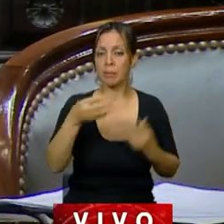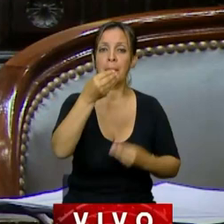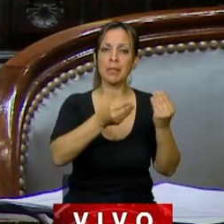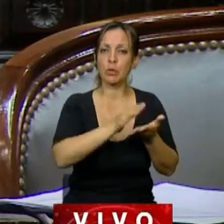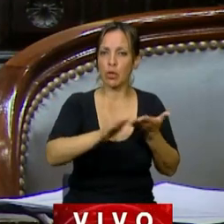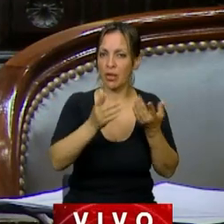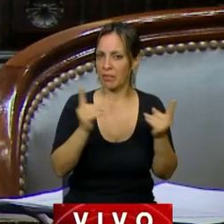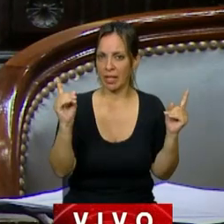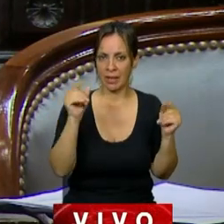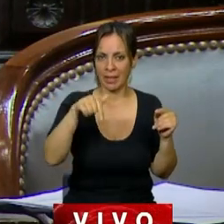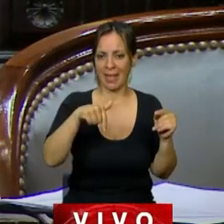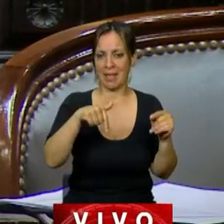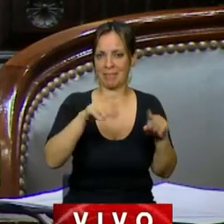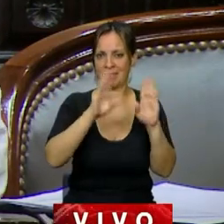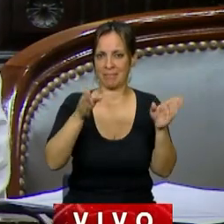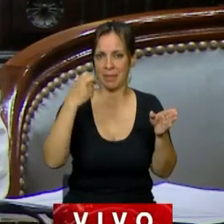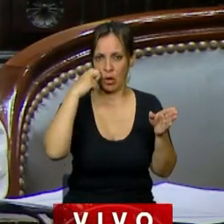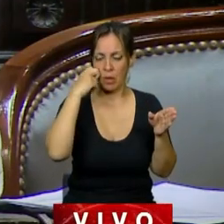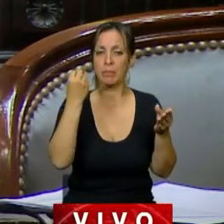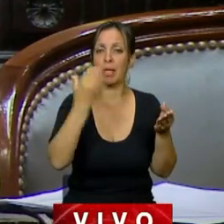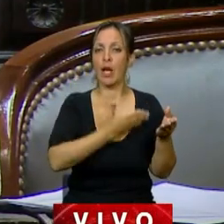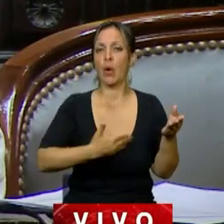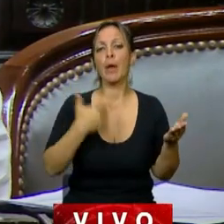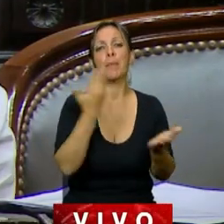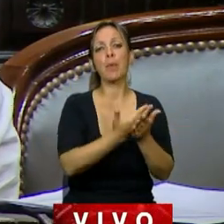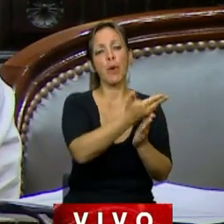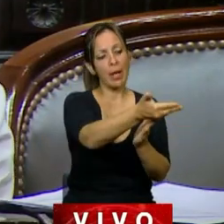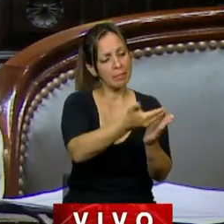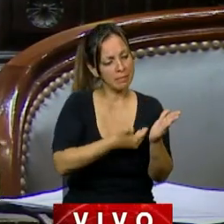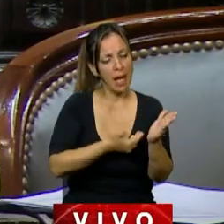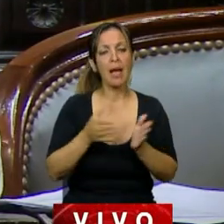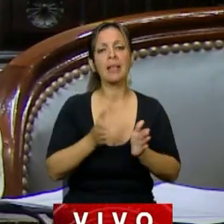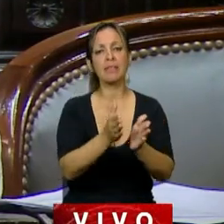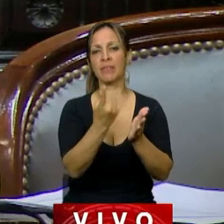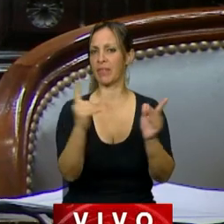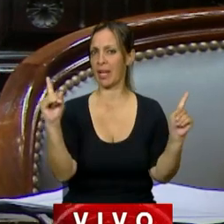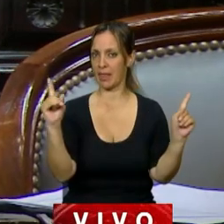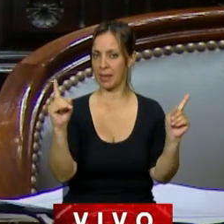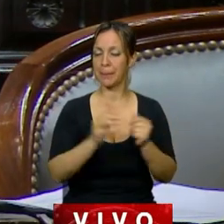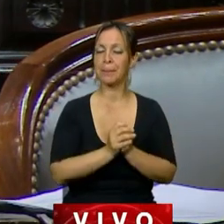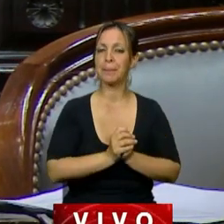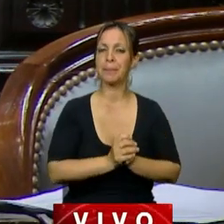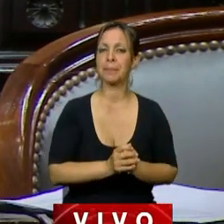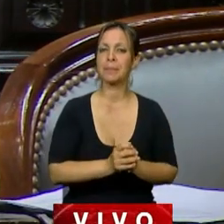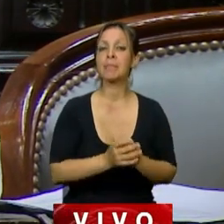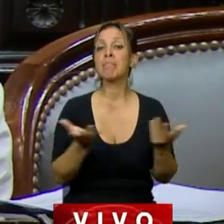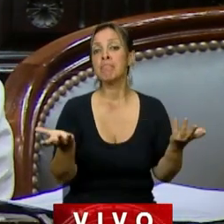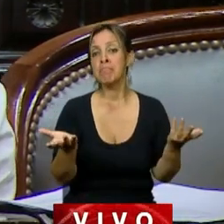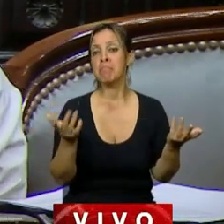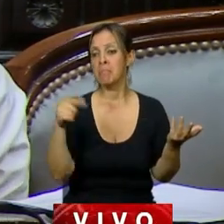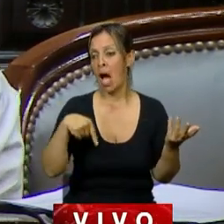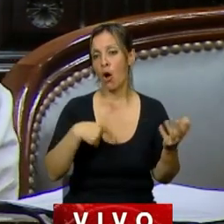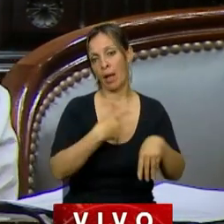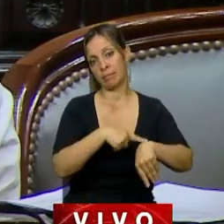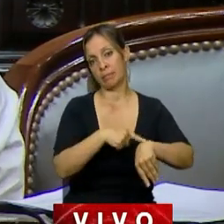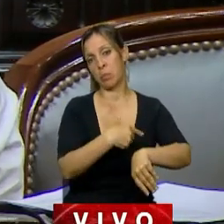estamos tratando en esta Cámara, el gobierno nos propone una nueva hoja de ruta. Y en eso, ya a esta altura del